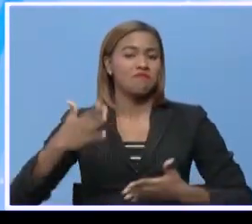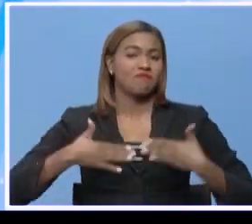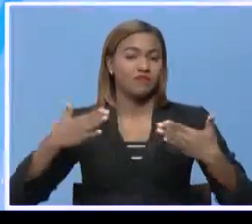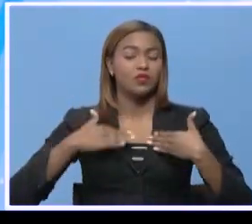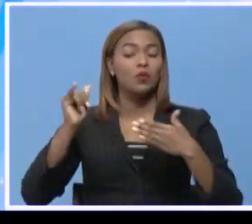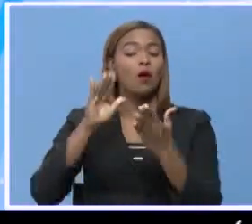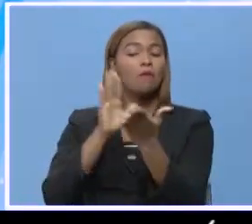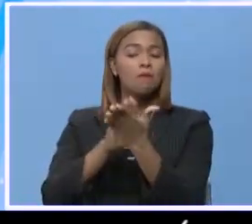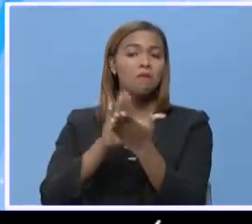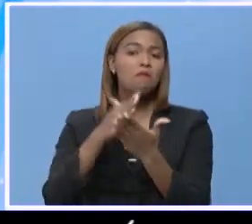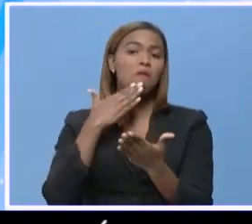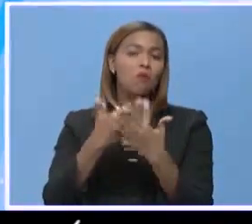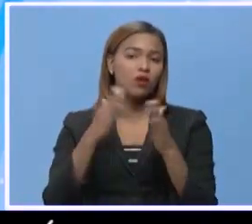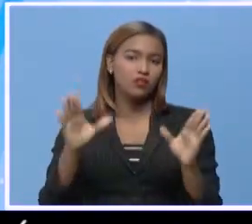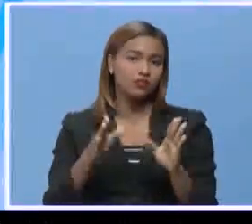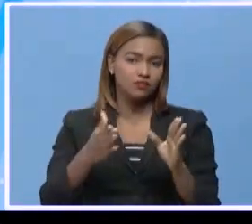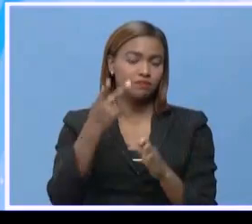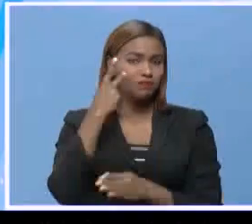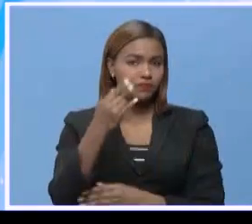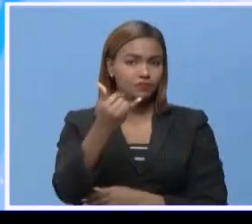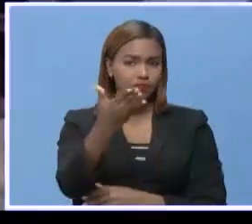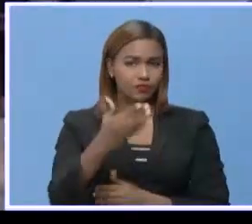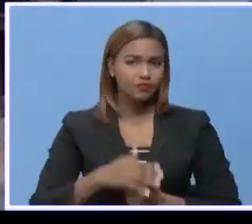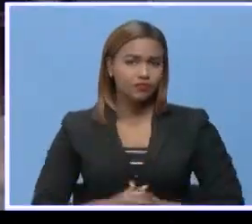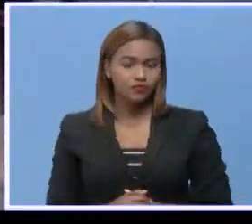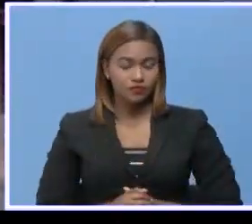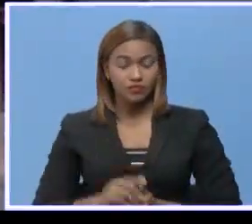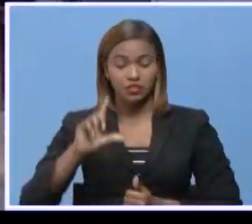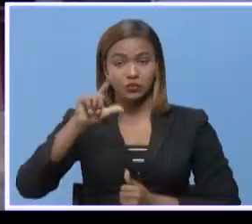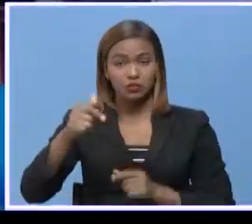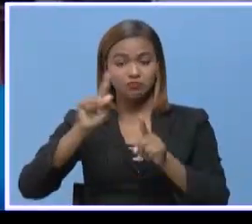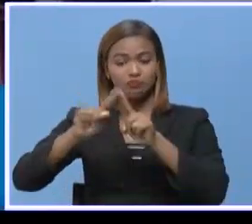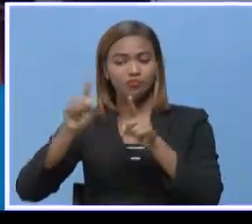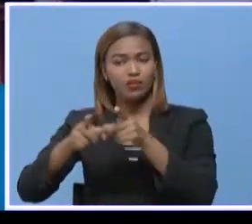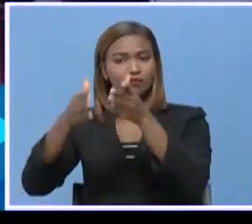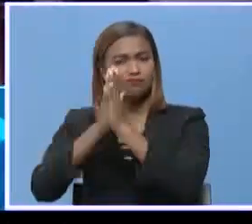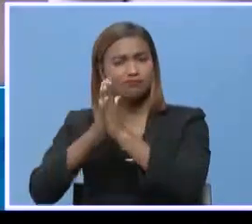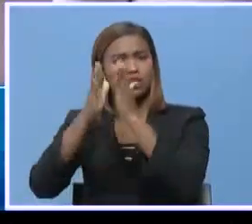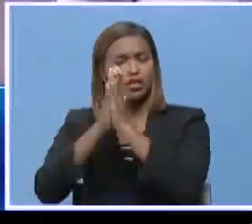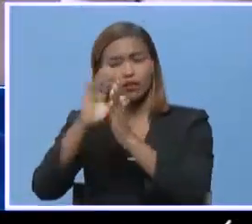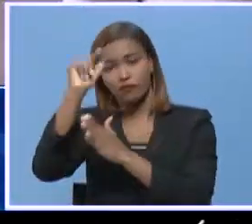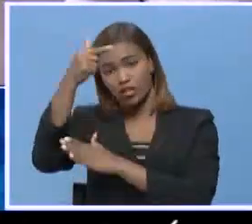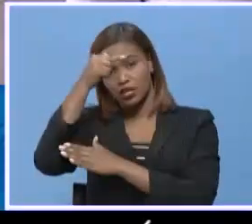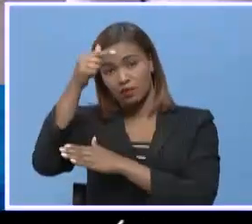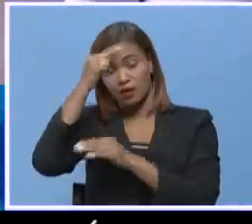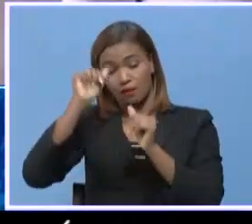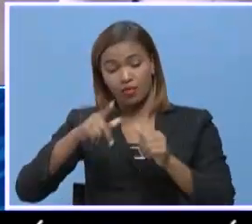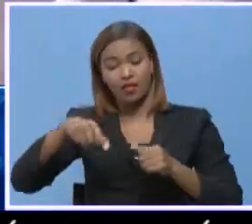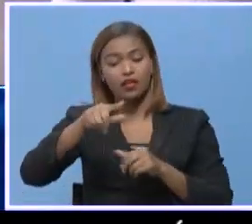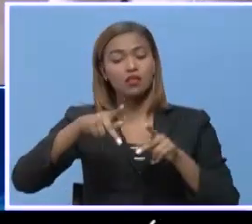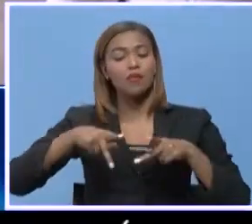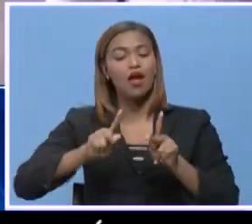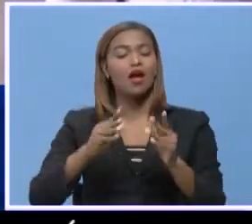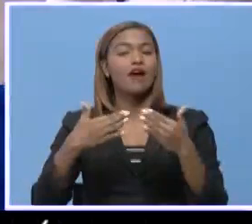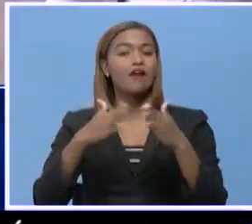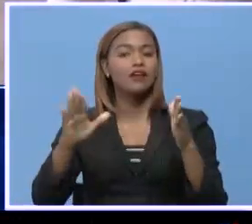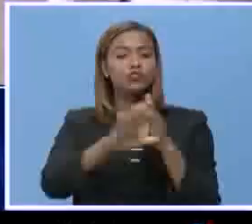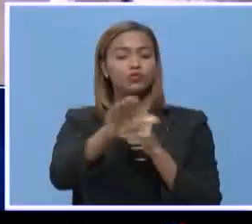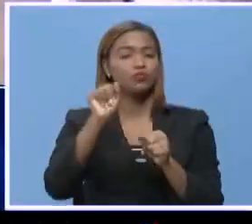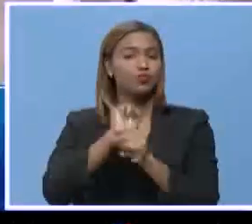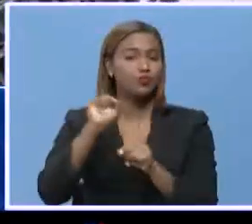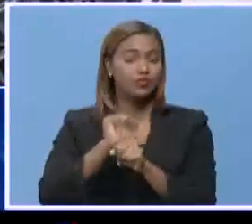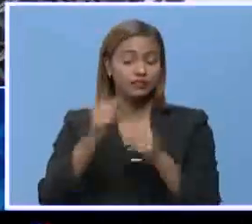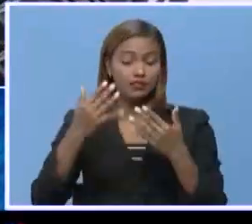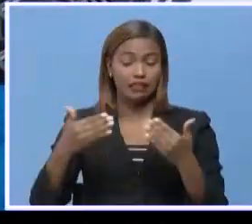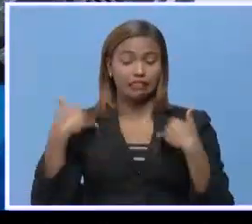felicitan la disposición. Vamos a ver los detalles. Luego de varias solicitudes al gobierno para que les permitieran abrir sus negocios, ya